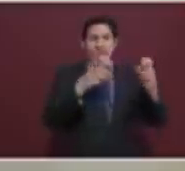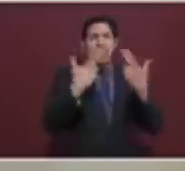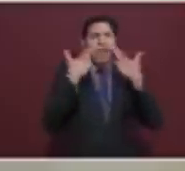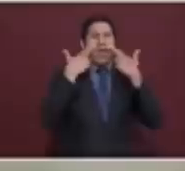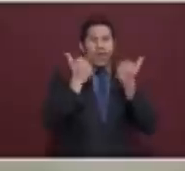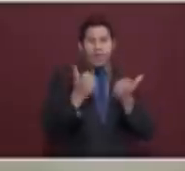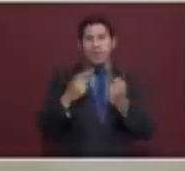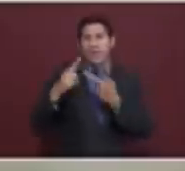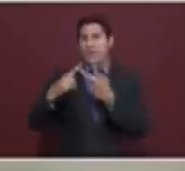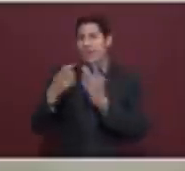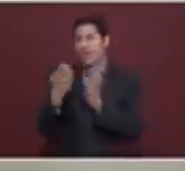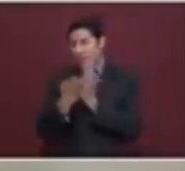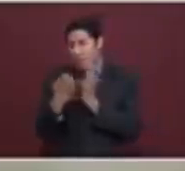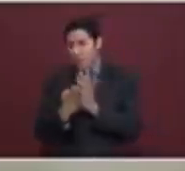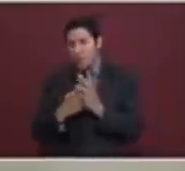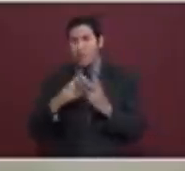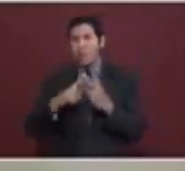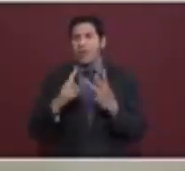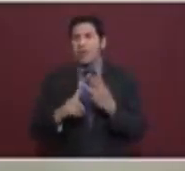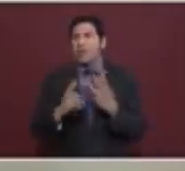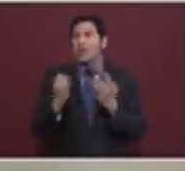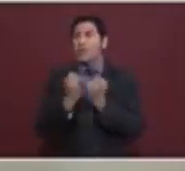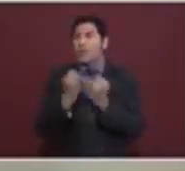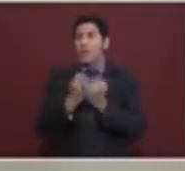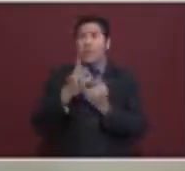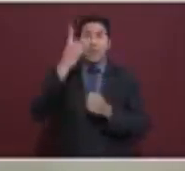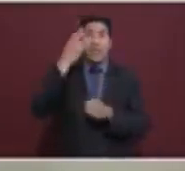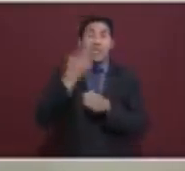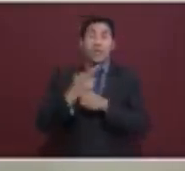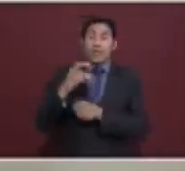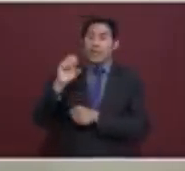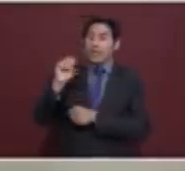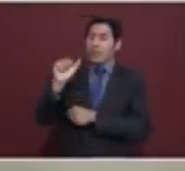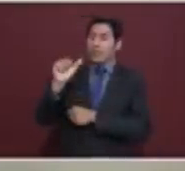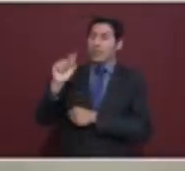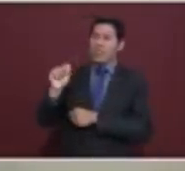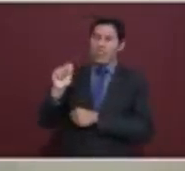secretaria de economía la directora del sat